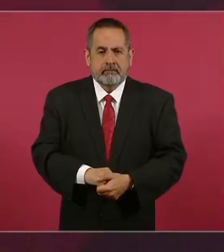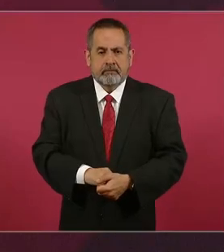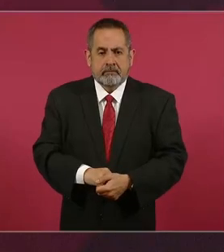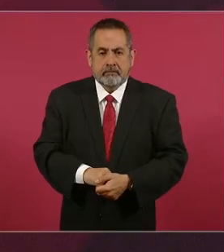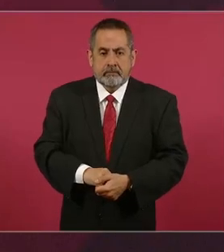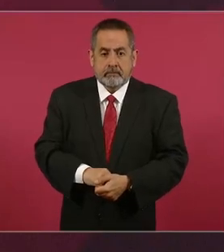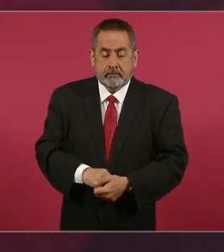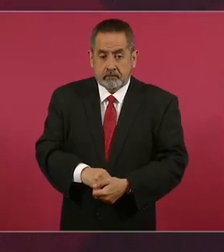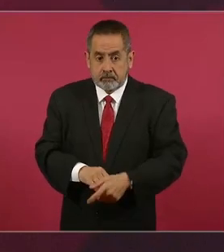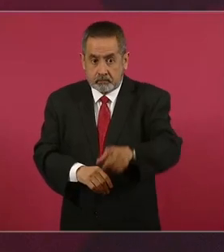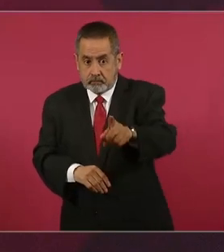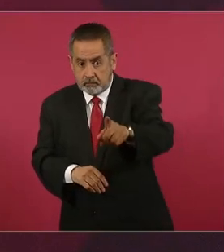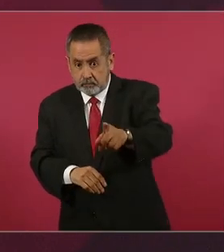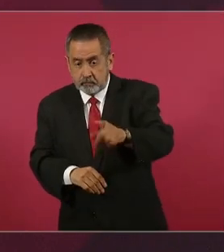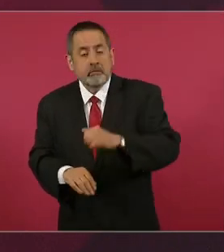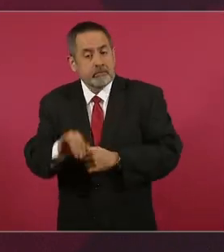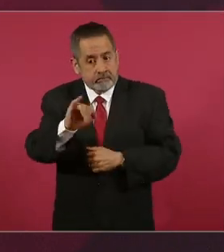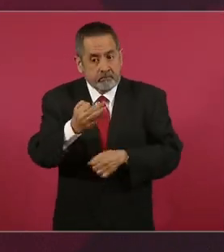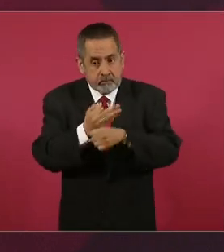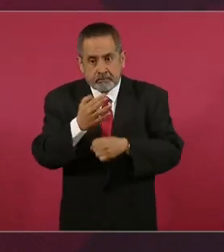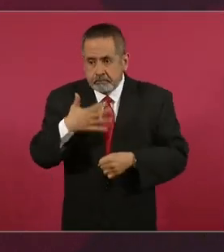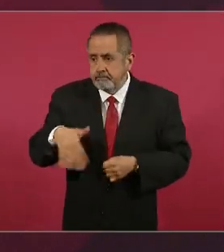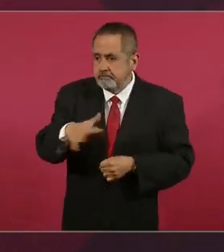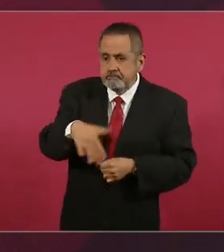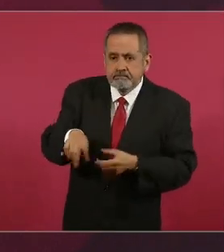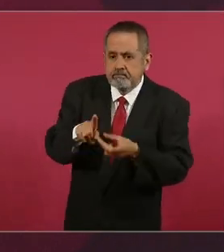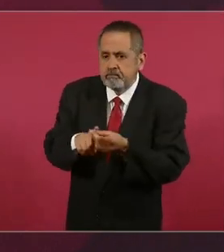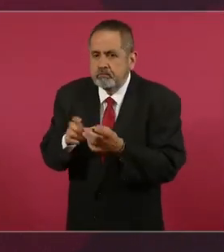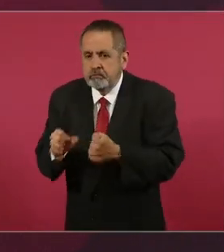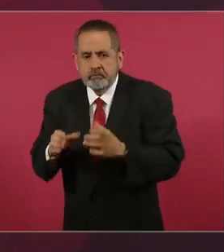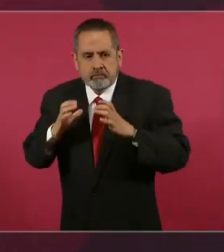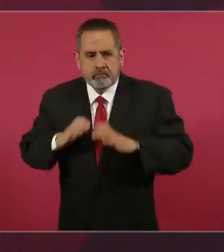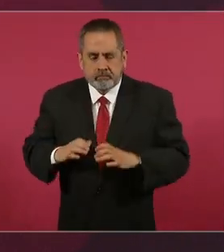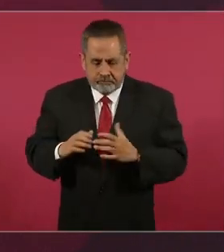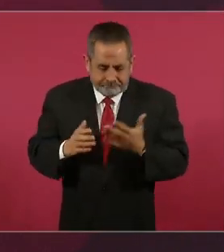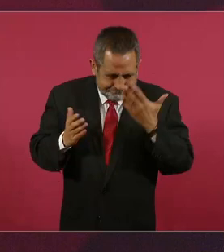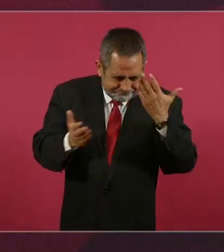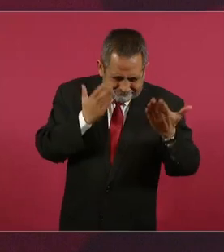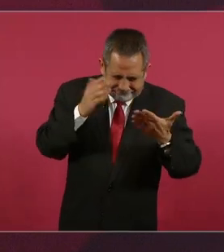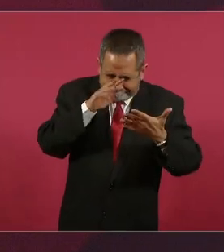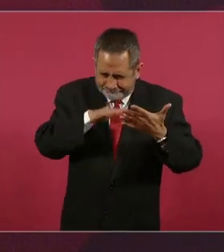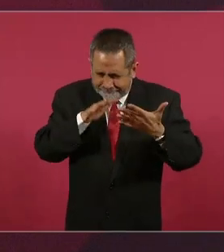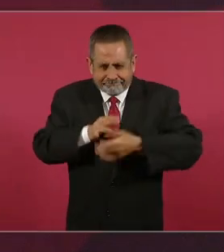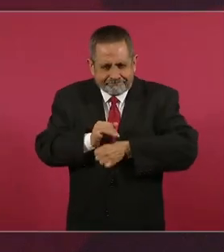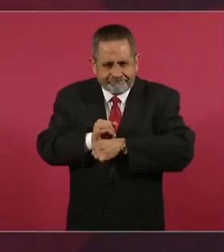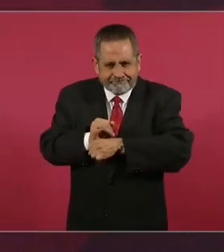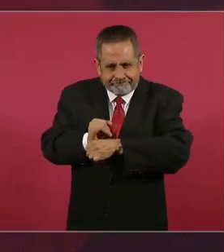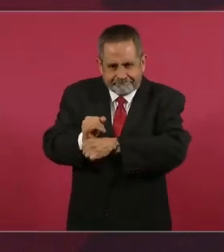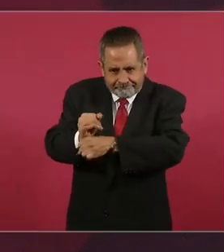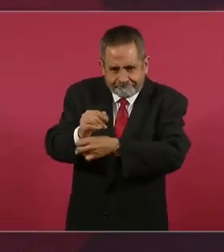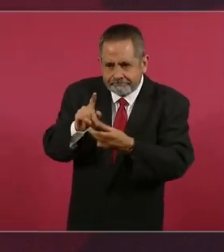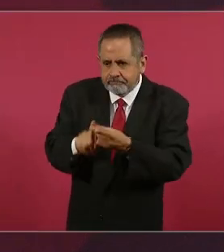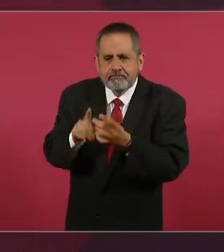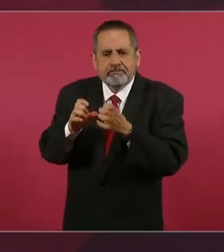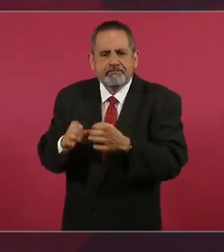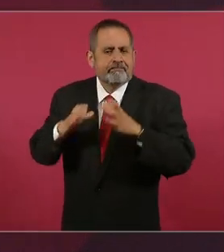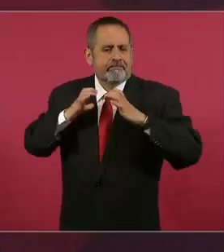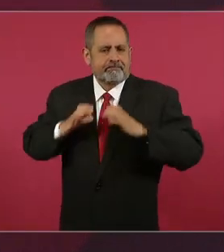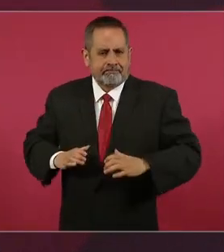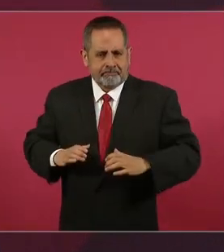Lo estamos, sí, buscando, porque tenemos toda la investigación,